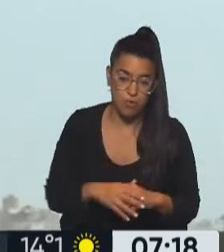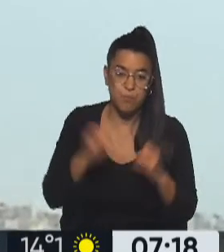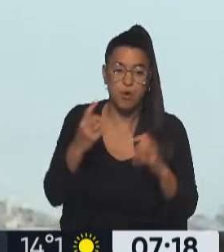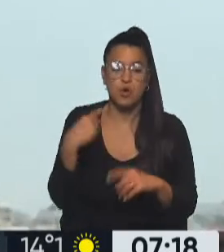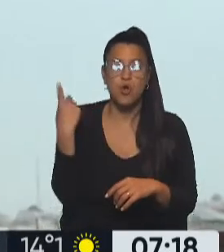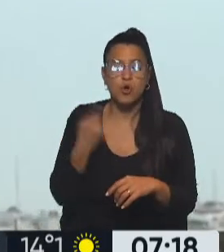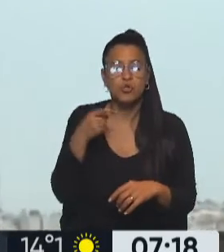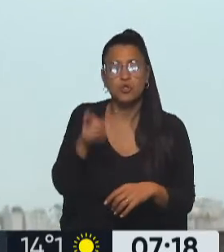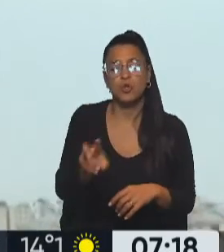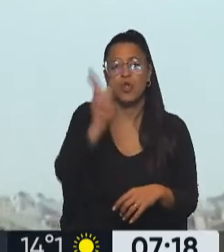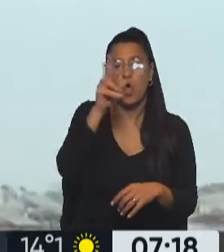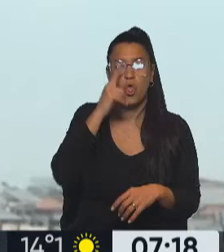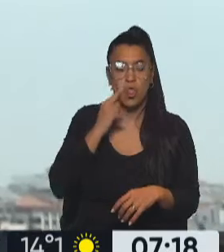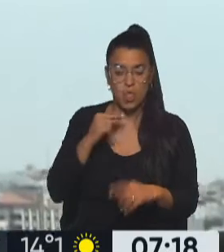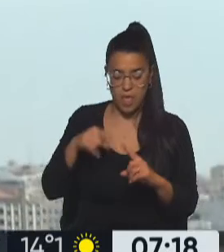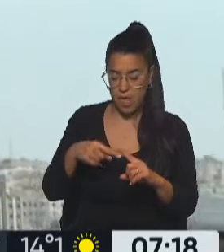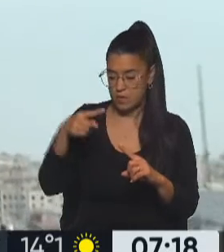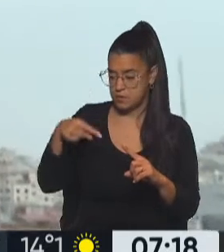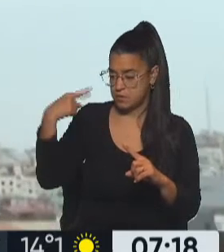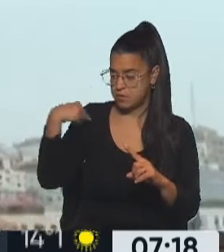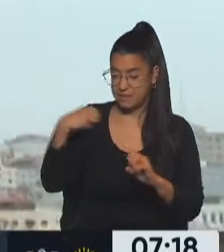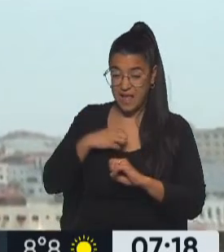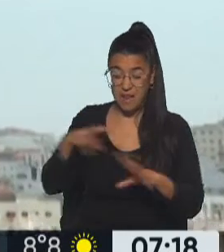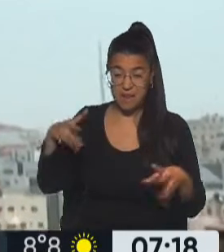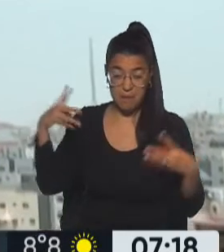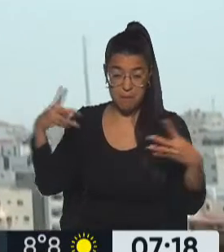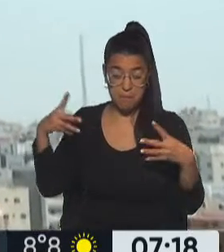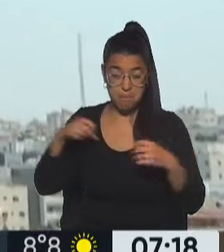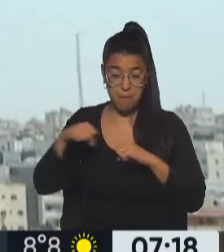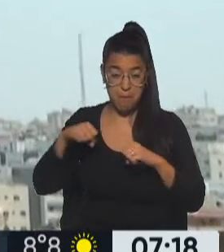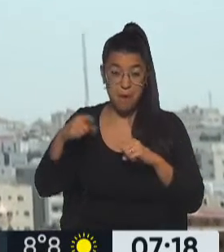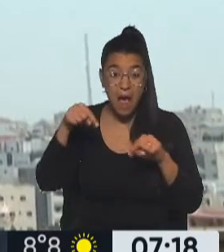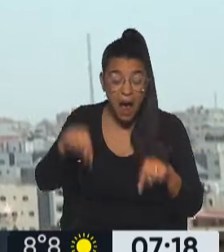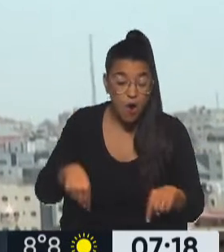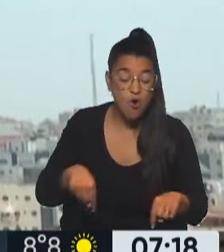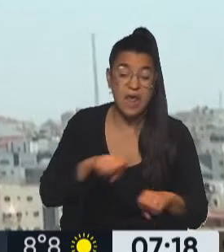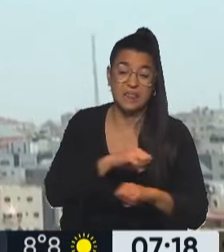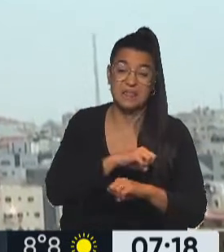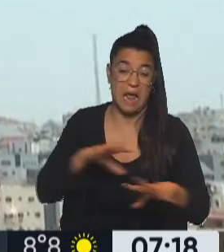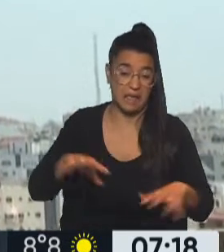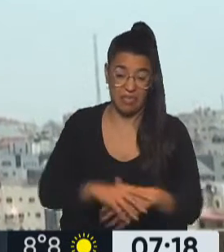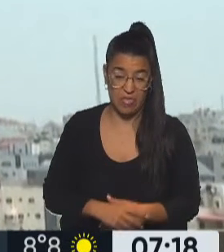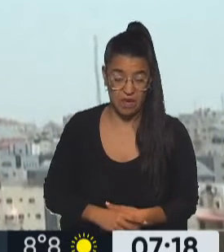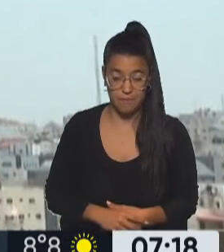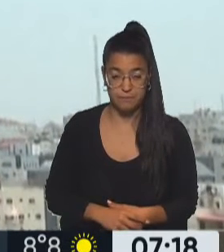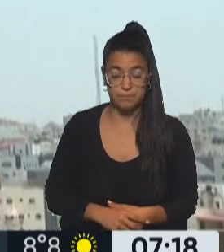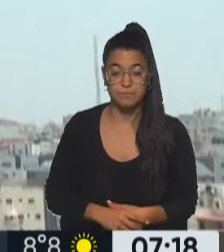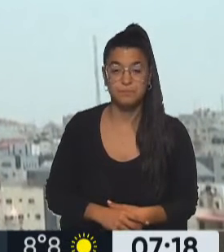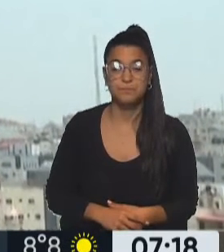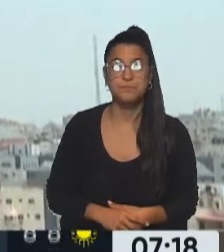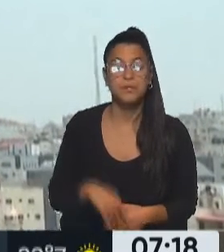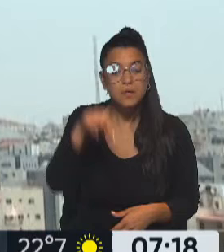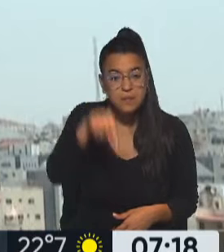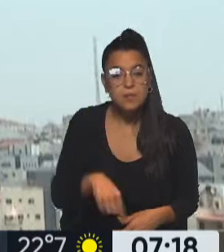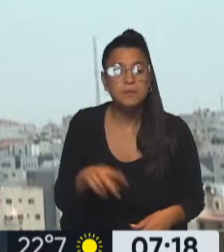hace dos días pasamos una masacre, pero ahora vivimos la tragedia. Se